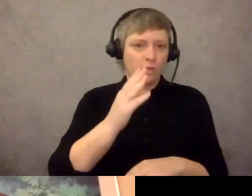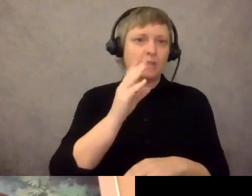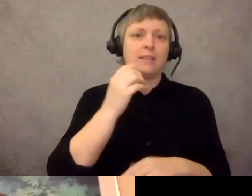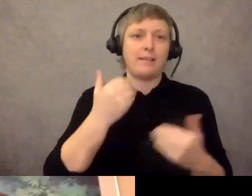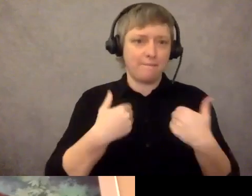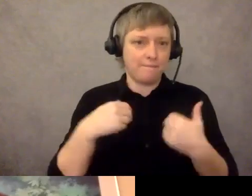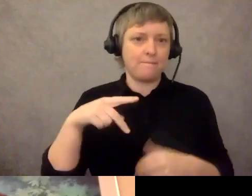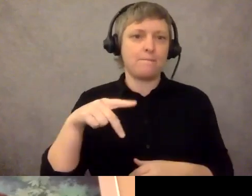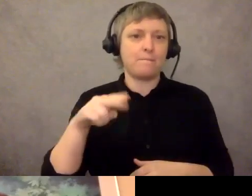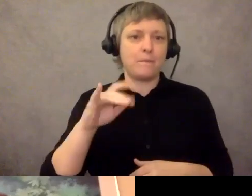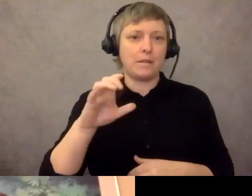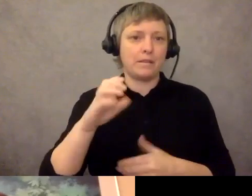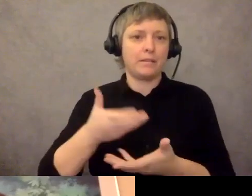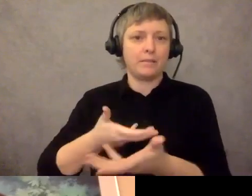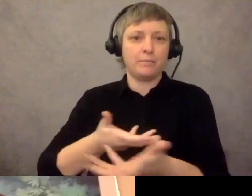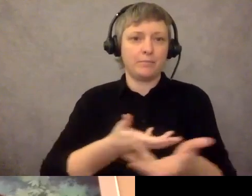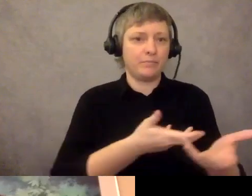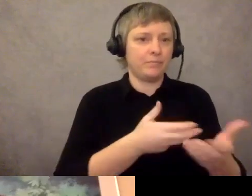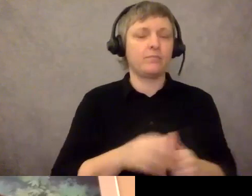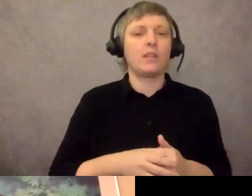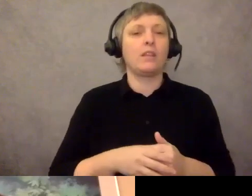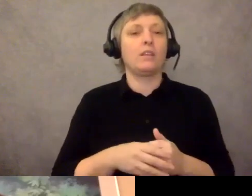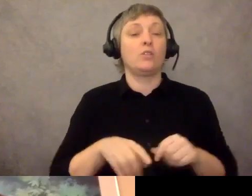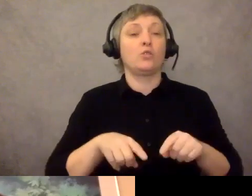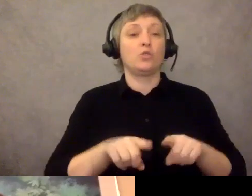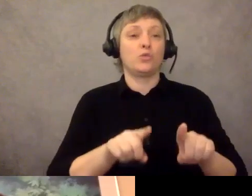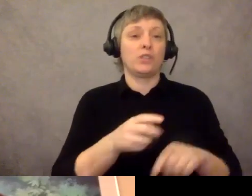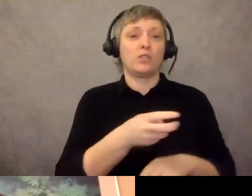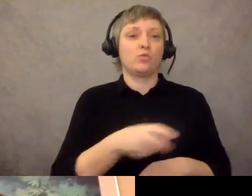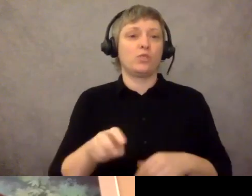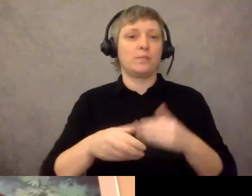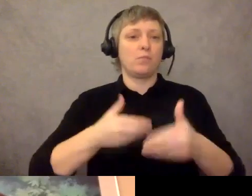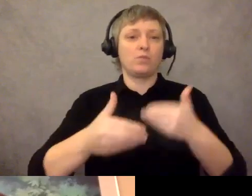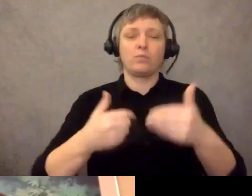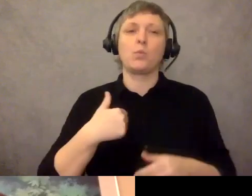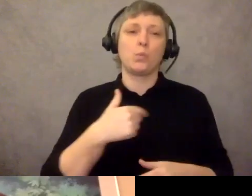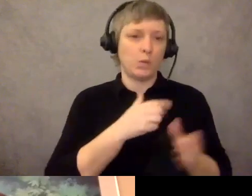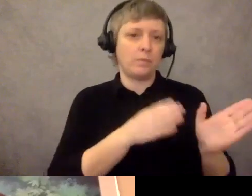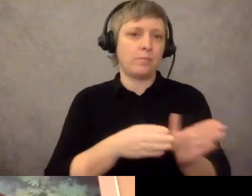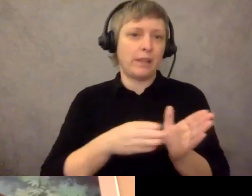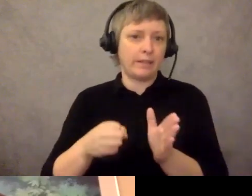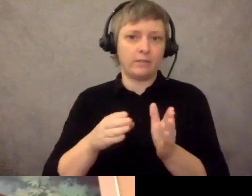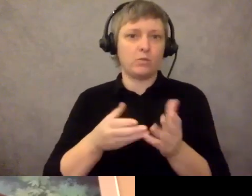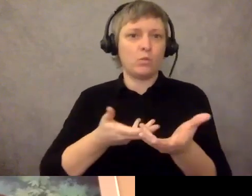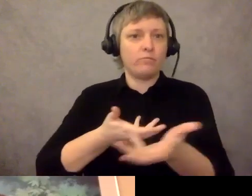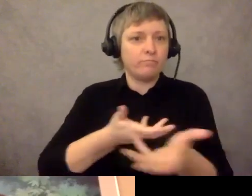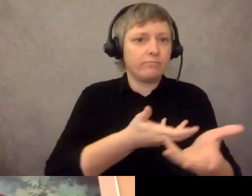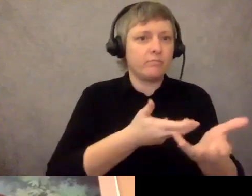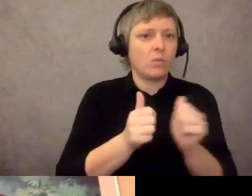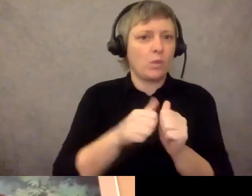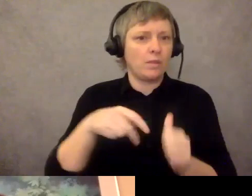Y en el proceso completo de transición, que esté involucrado con diferentes formas por medio